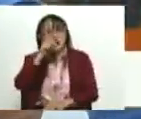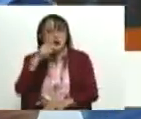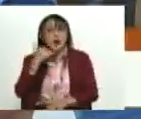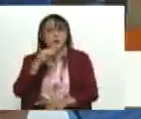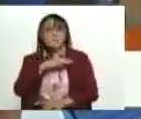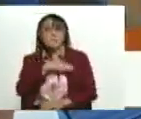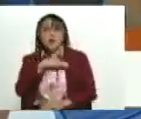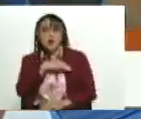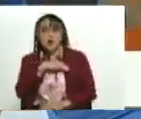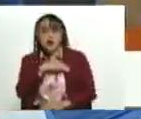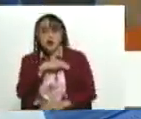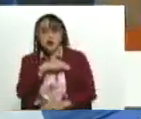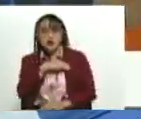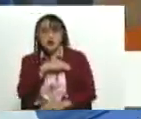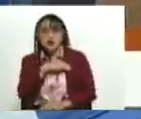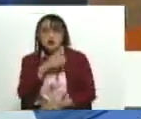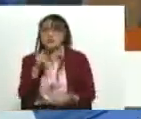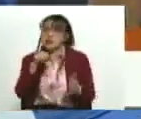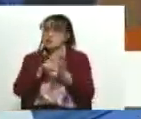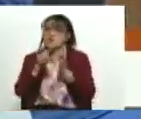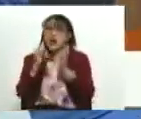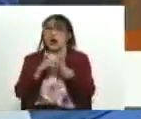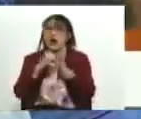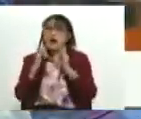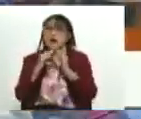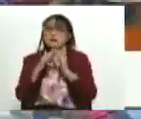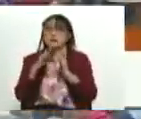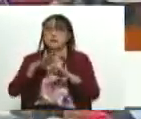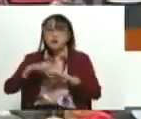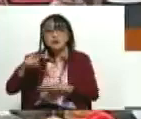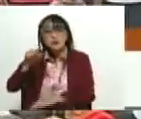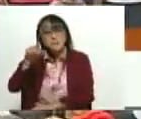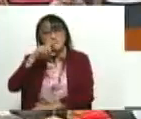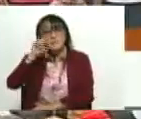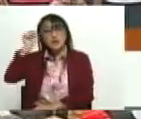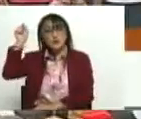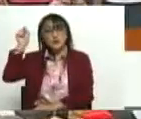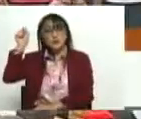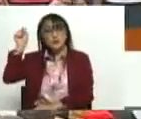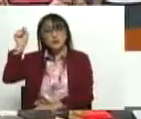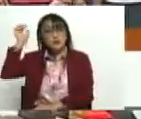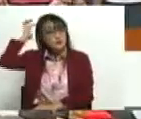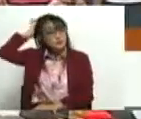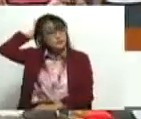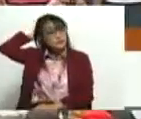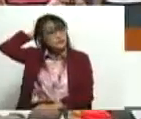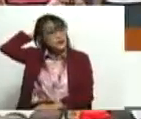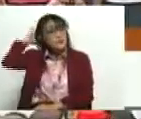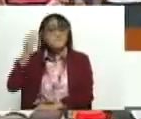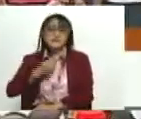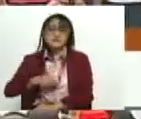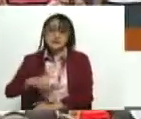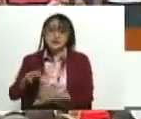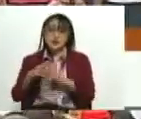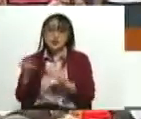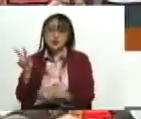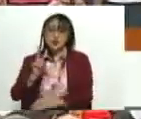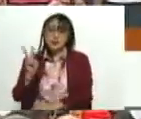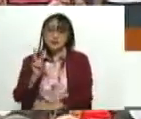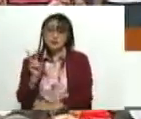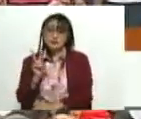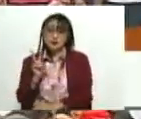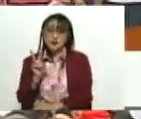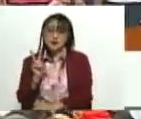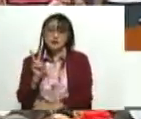moral para pasar por la casa de quien sea. Porque cuando Nicolás Maduro, presidente de todos los venezolanos,